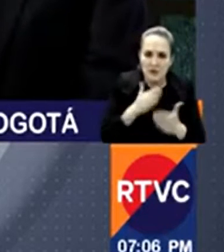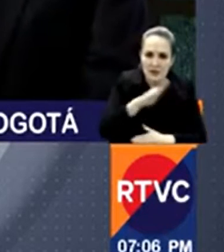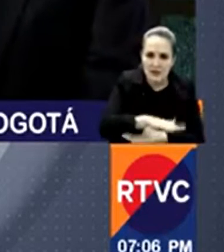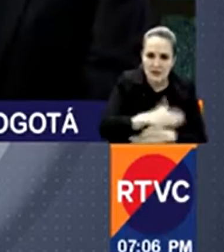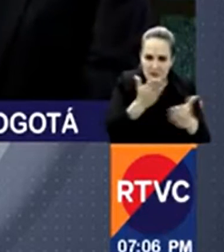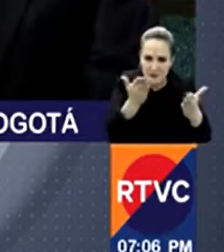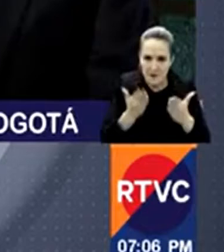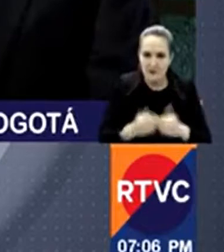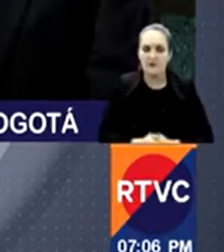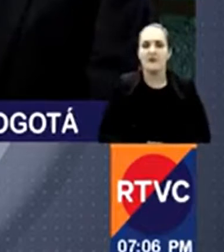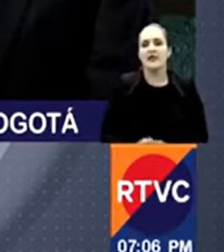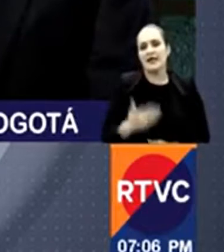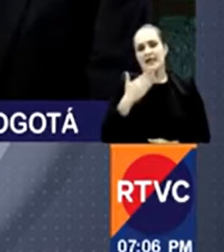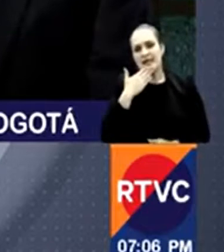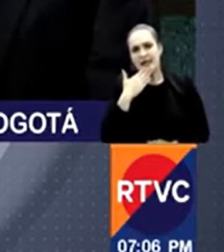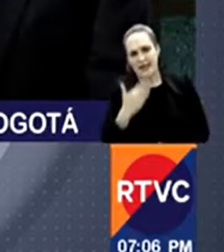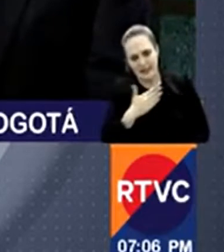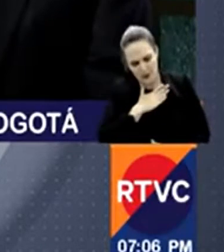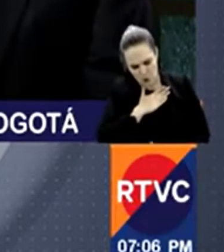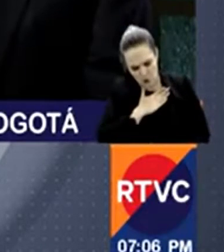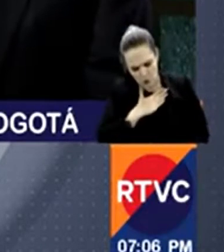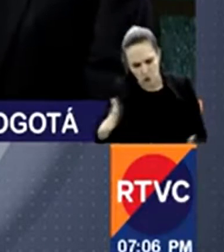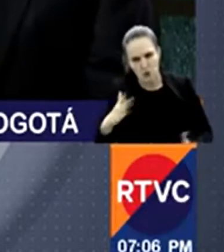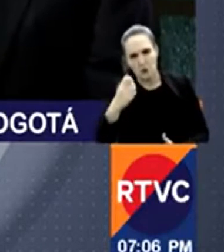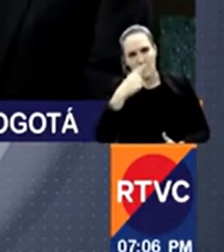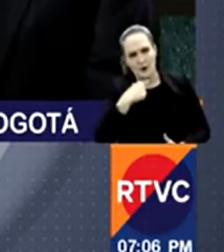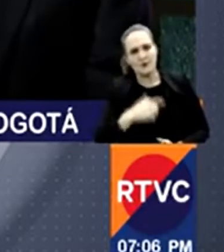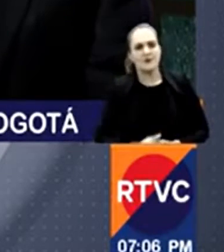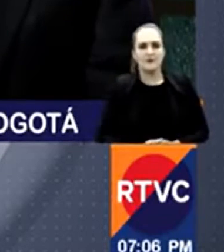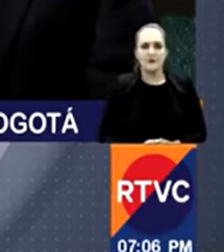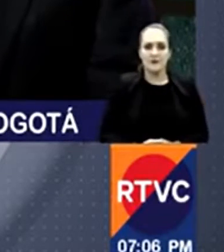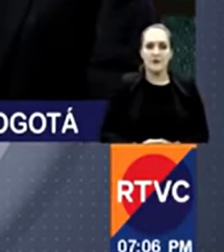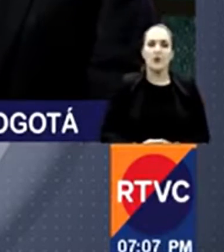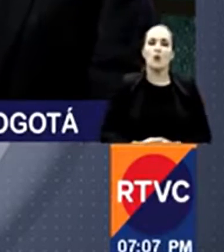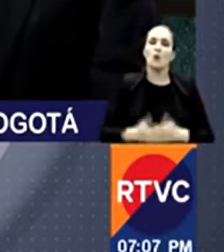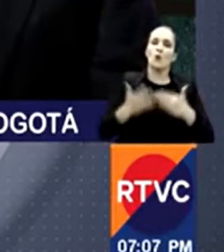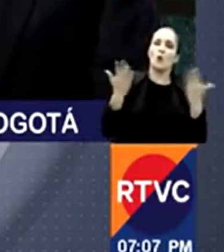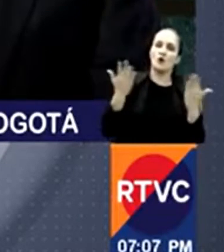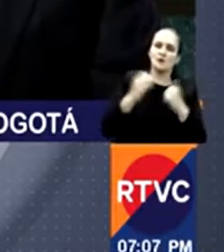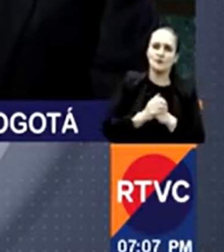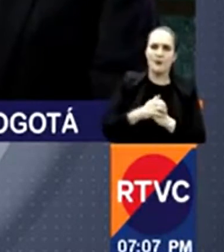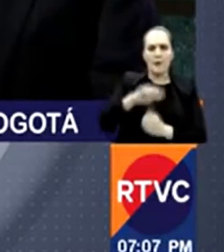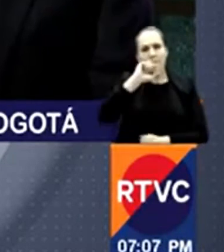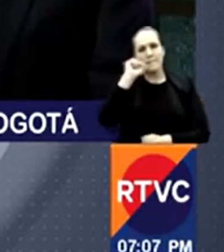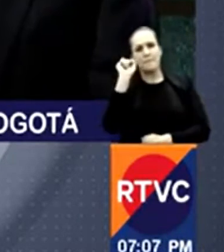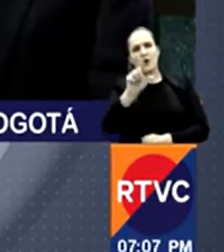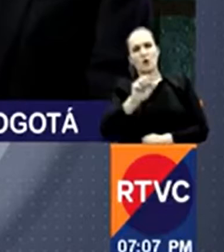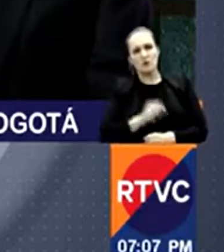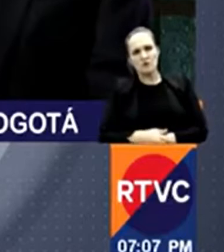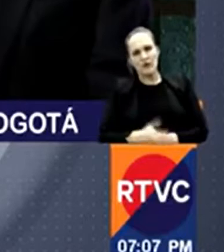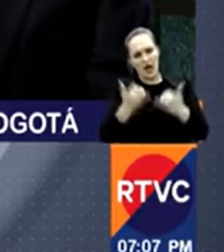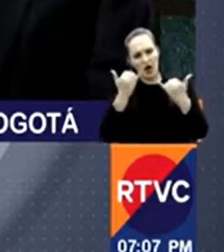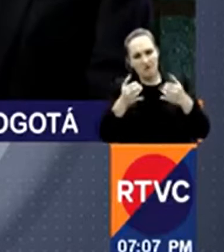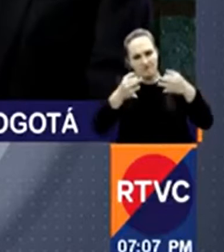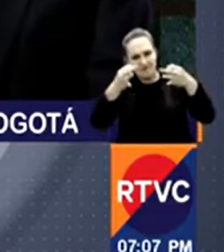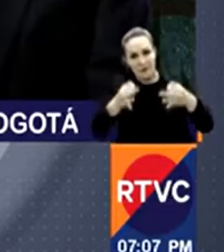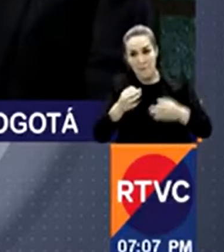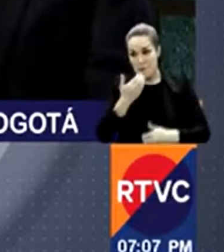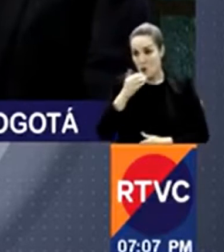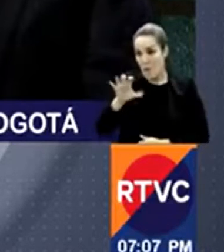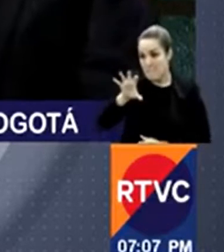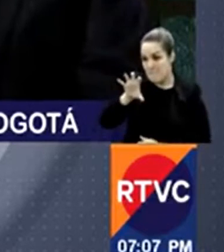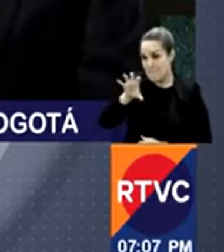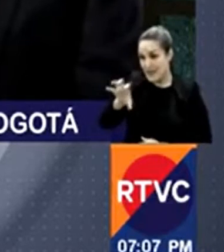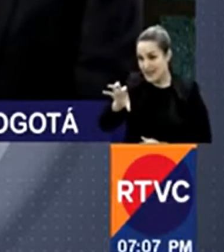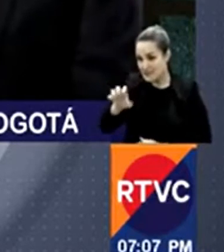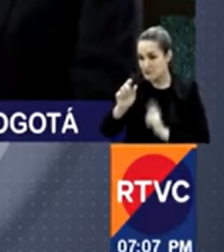Muchas gracias, don Mateo. Estoy a sus órdenes. Bueno, comencemos, entremos en materia. ¿Qué es lo que significa concretamente para un país ser aliado